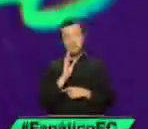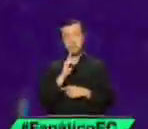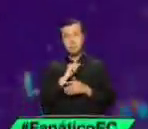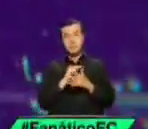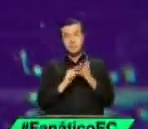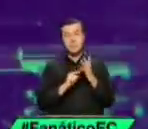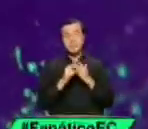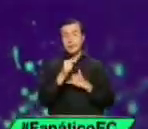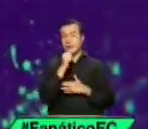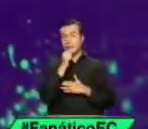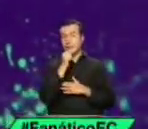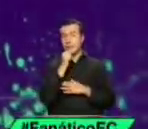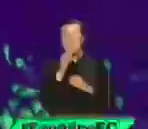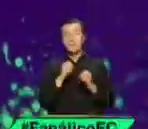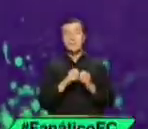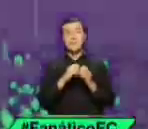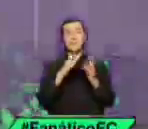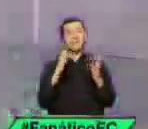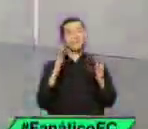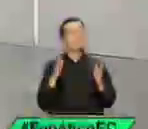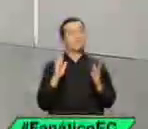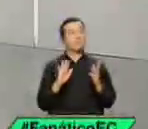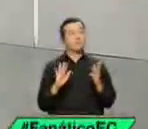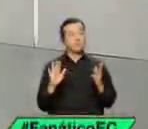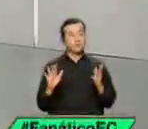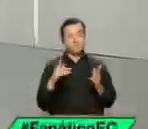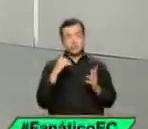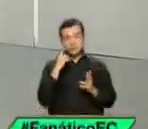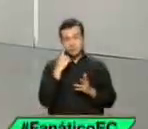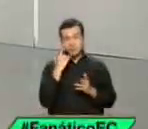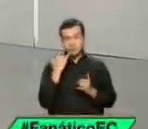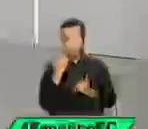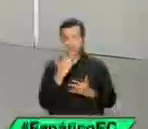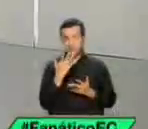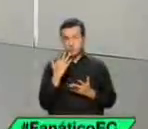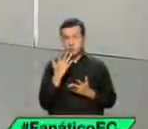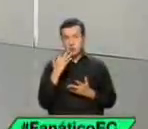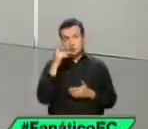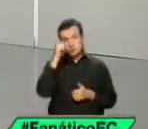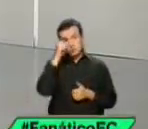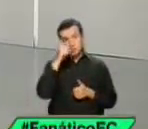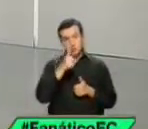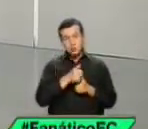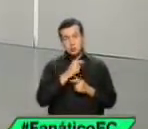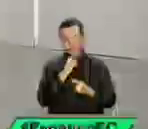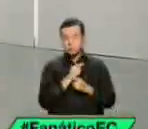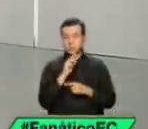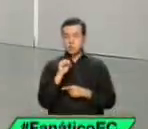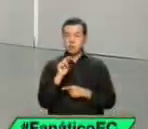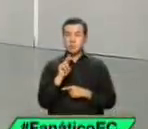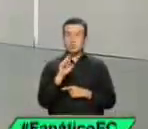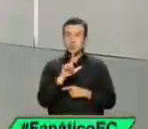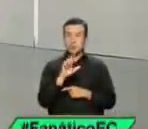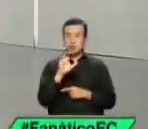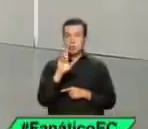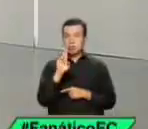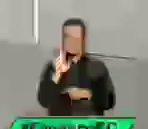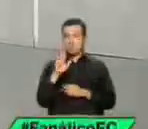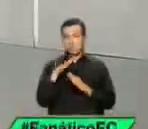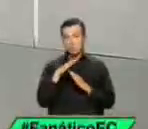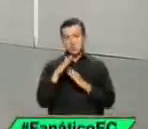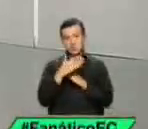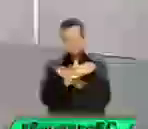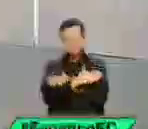productos periodísticos que hicieron de él ahora este recuerdo. Manuel Kun Ramírez, que haya paz en su tumba. Un abrazo